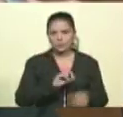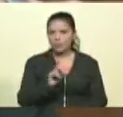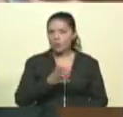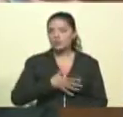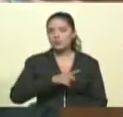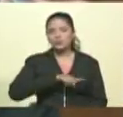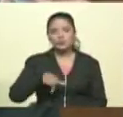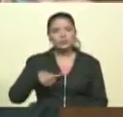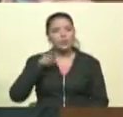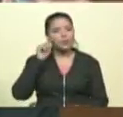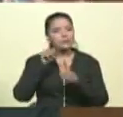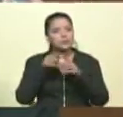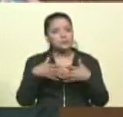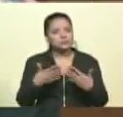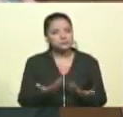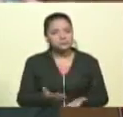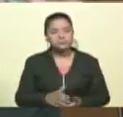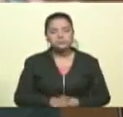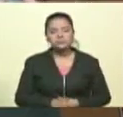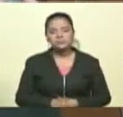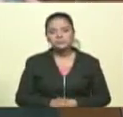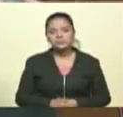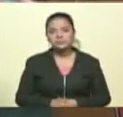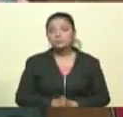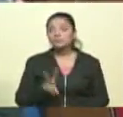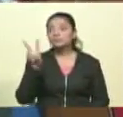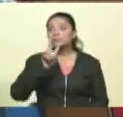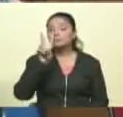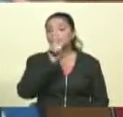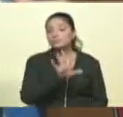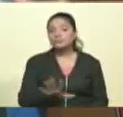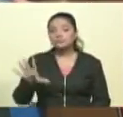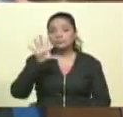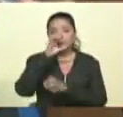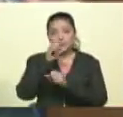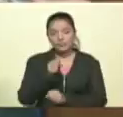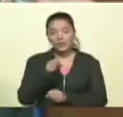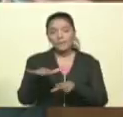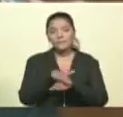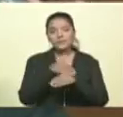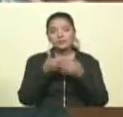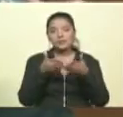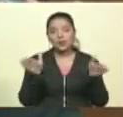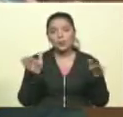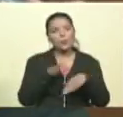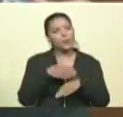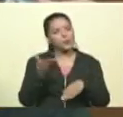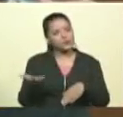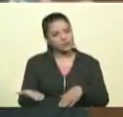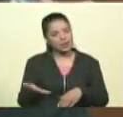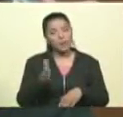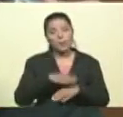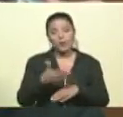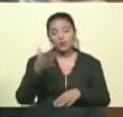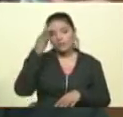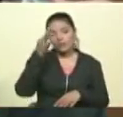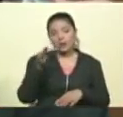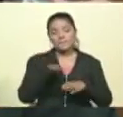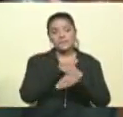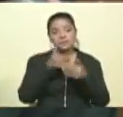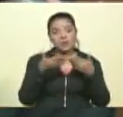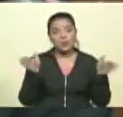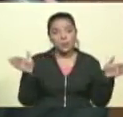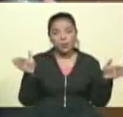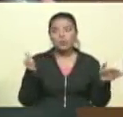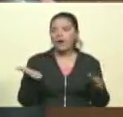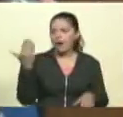estamos buscando, obviamente, que Venezuela confíe en el Ministerio Público. ¿Por qué? Porque un fiscal del Ministerio Público, como